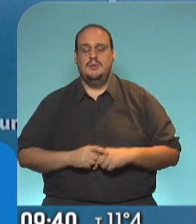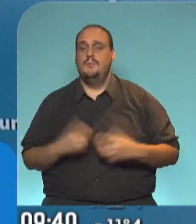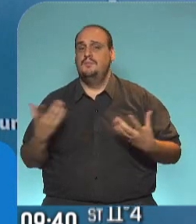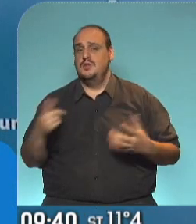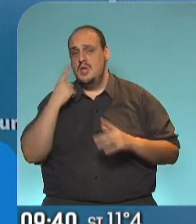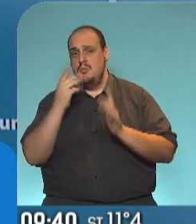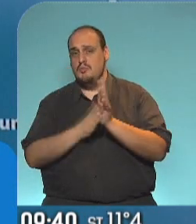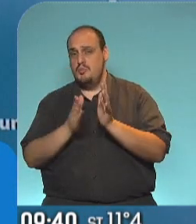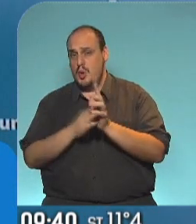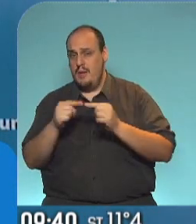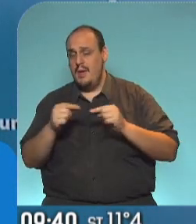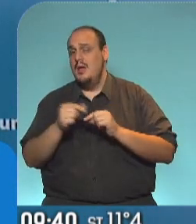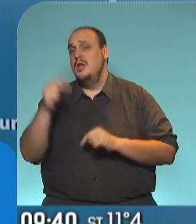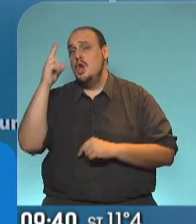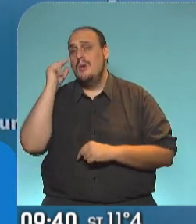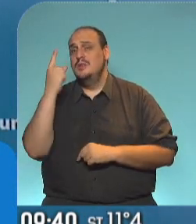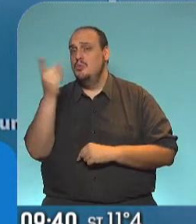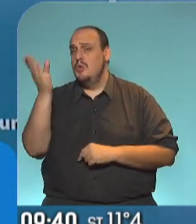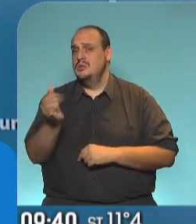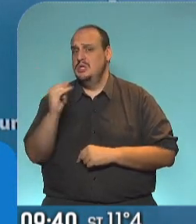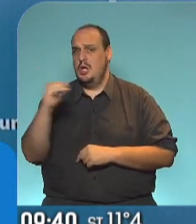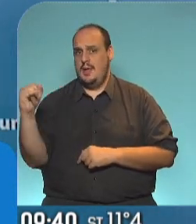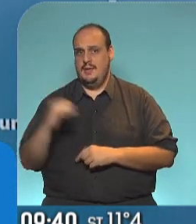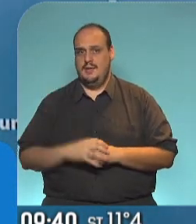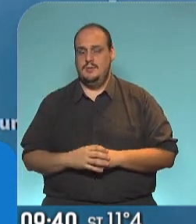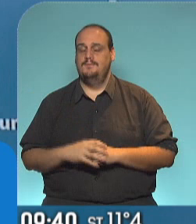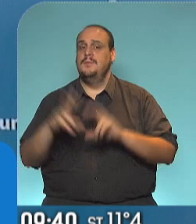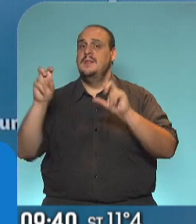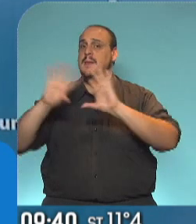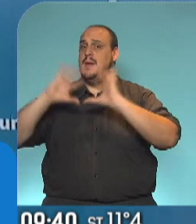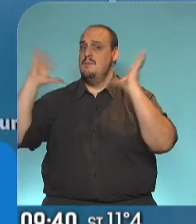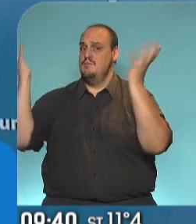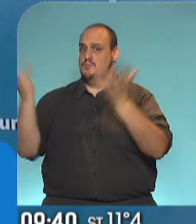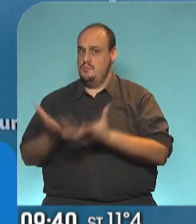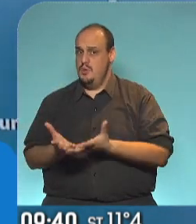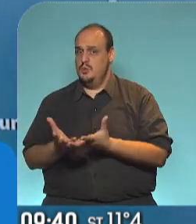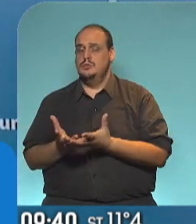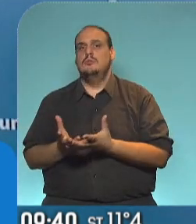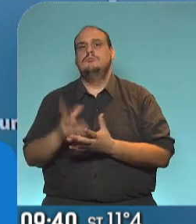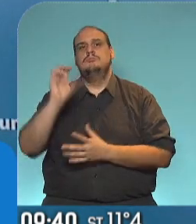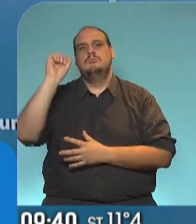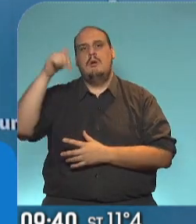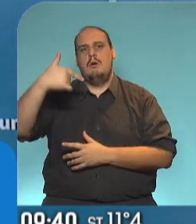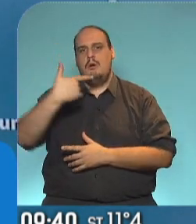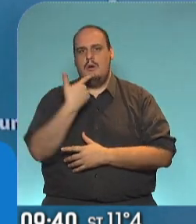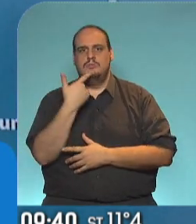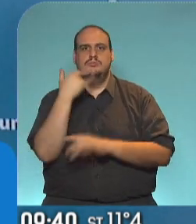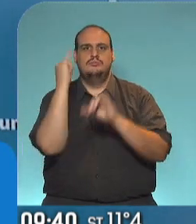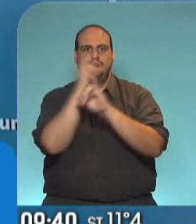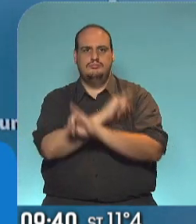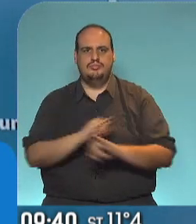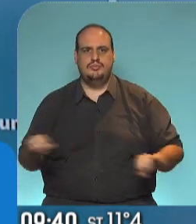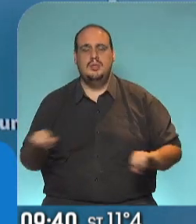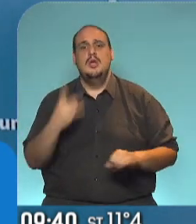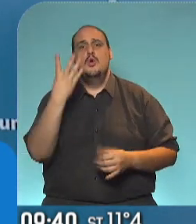los tests realizados son negativos a nivel mundial la organización mundial de la salud nos informa que son